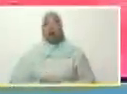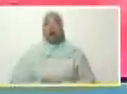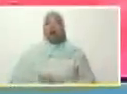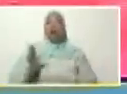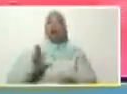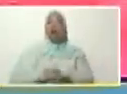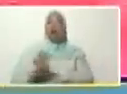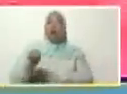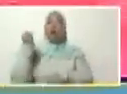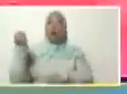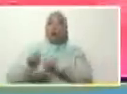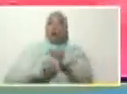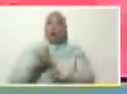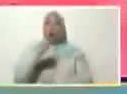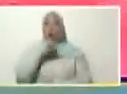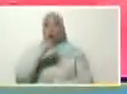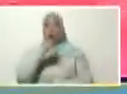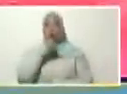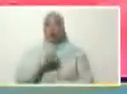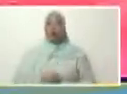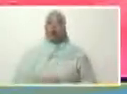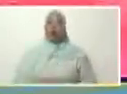Porque uno se forja en la batalla.